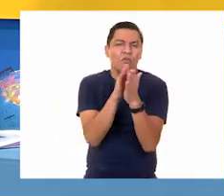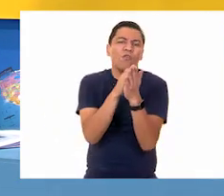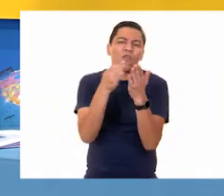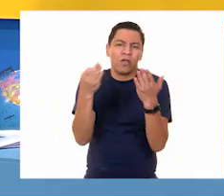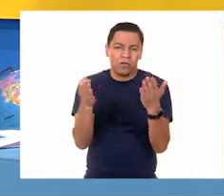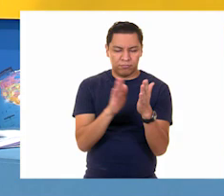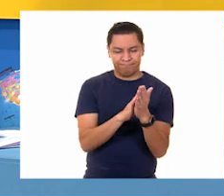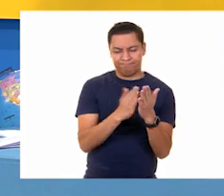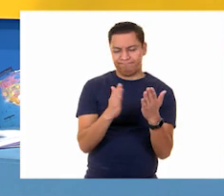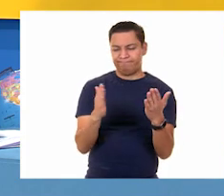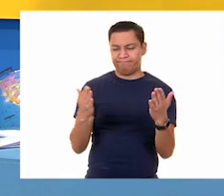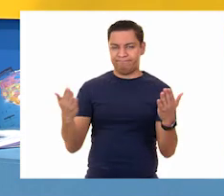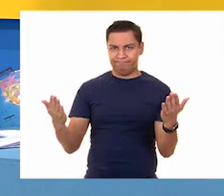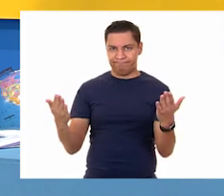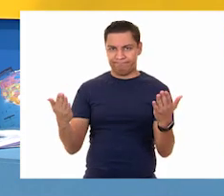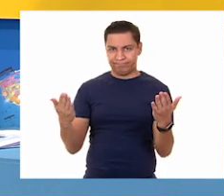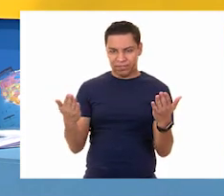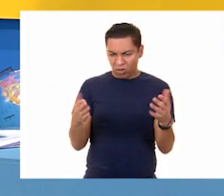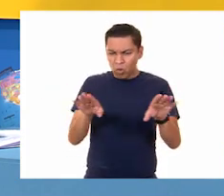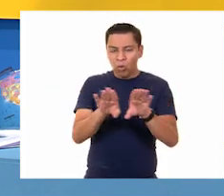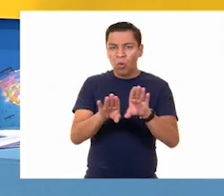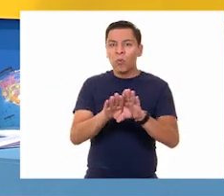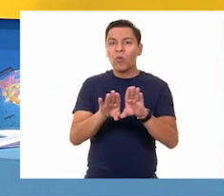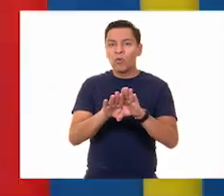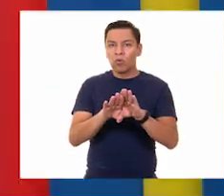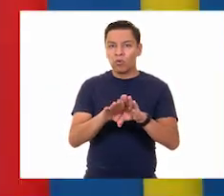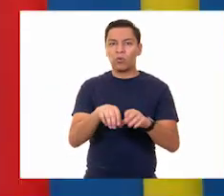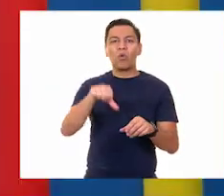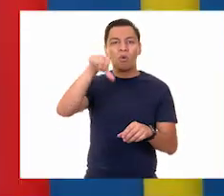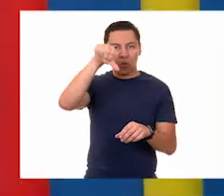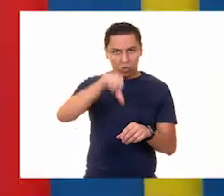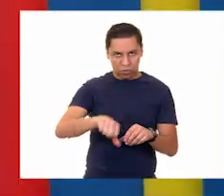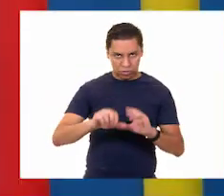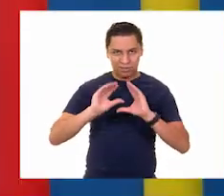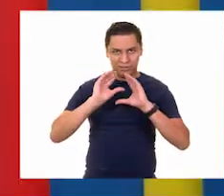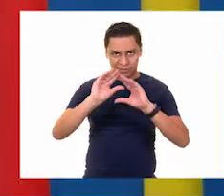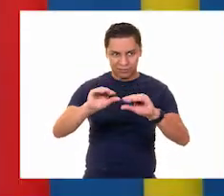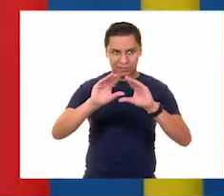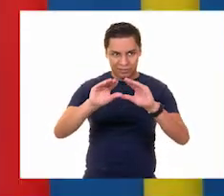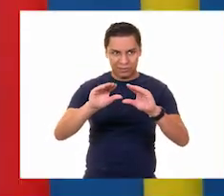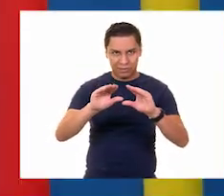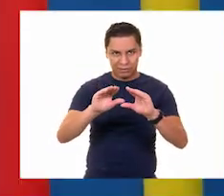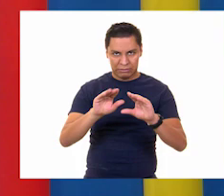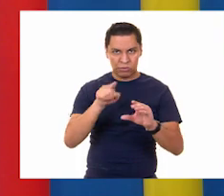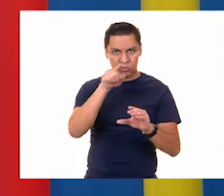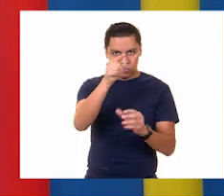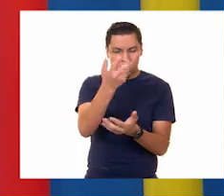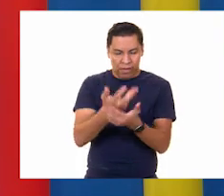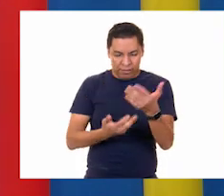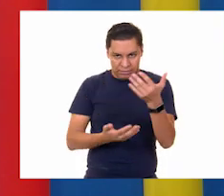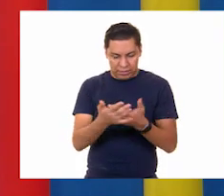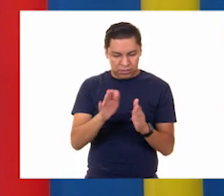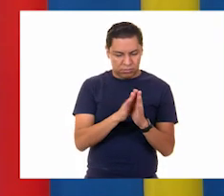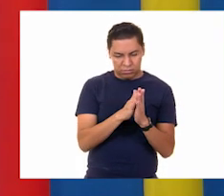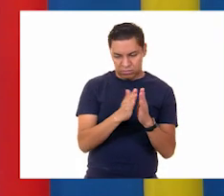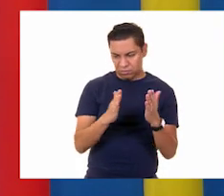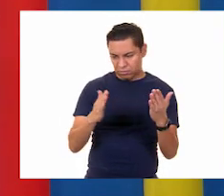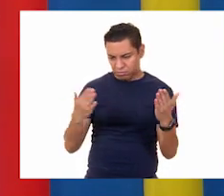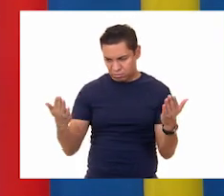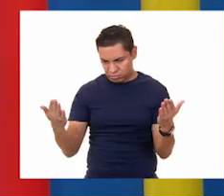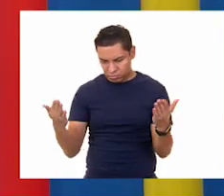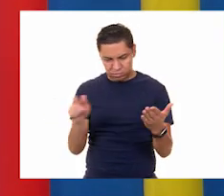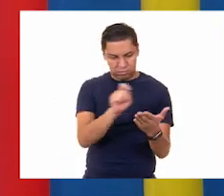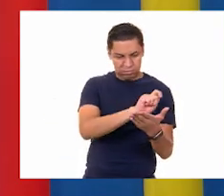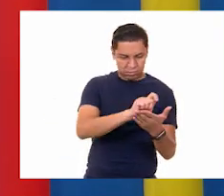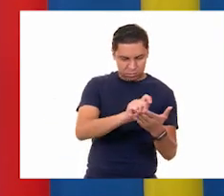las características de estos materiales escritos. Supongo que, bueno, este conocimiento va a ser necesario para saber cómo vamos a escribir